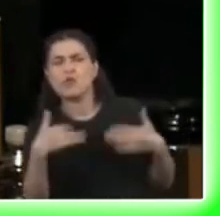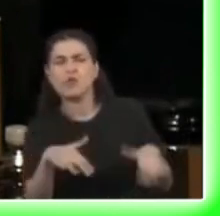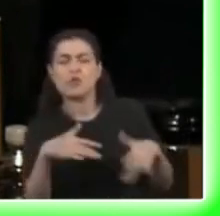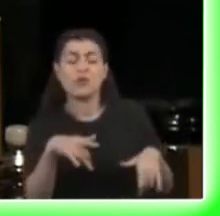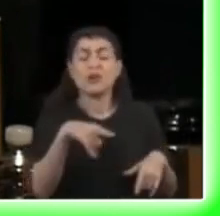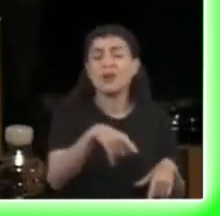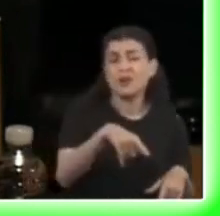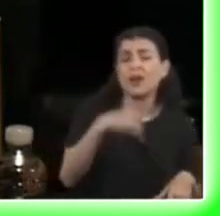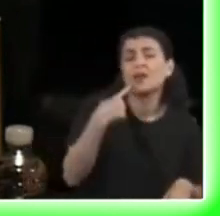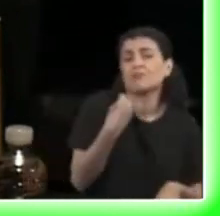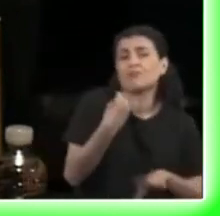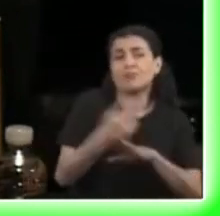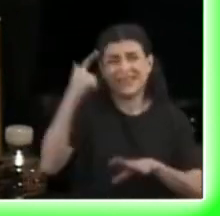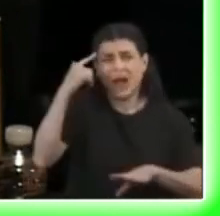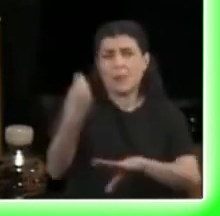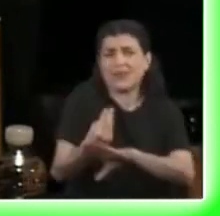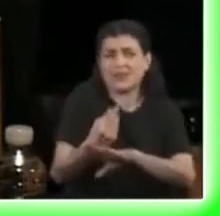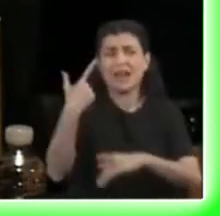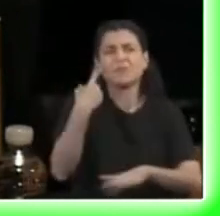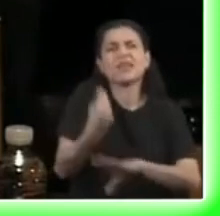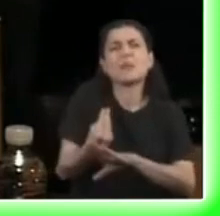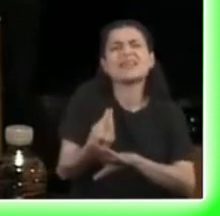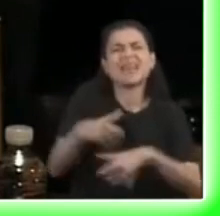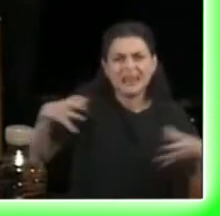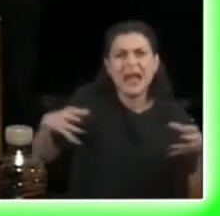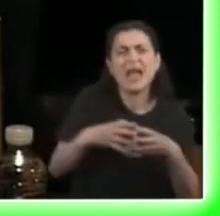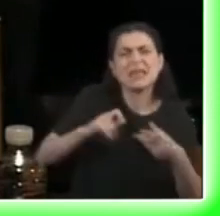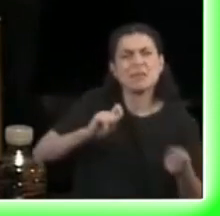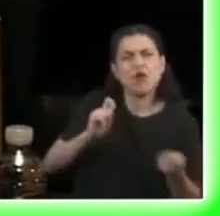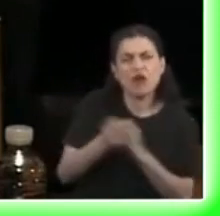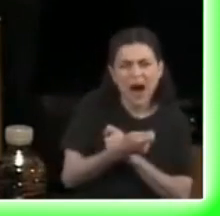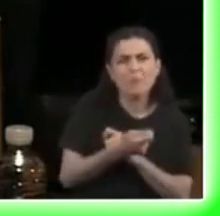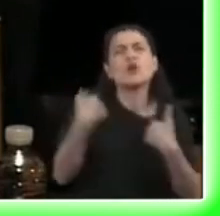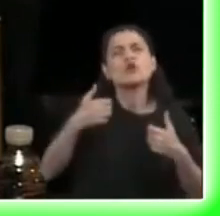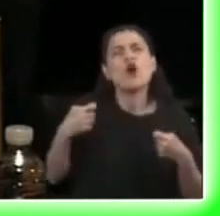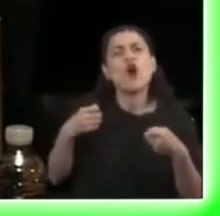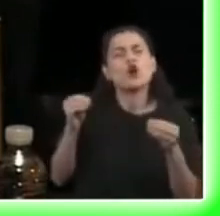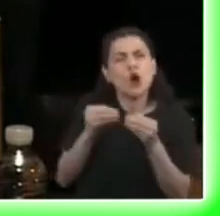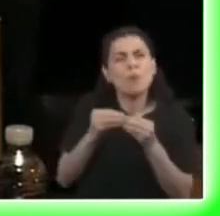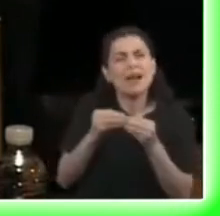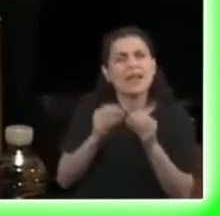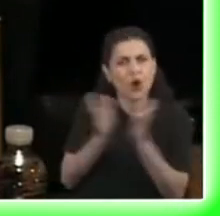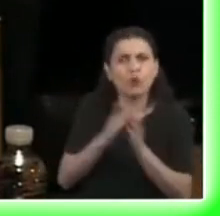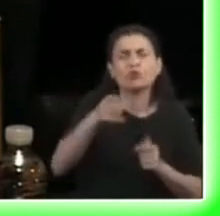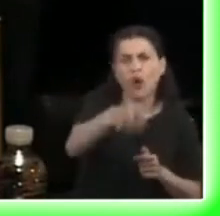este movimiento me toca estar en la primera fila y tener un